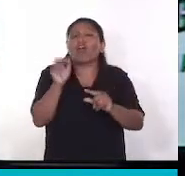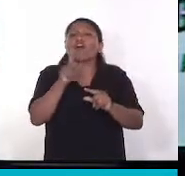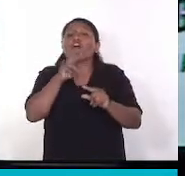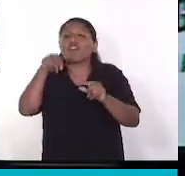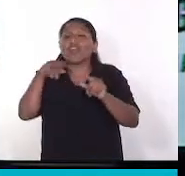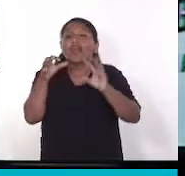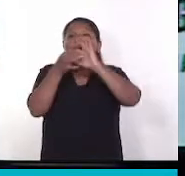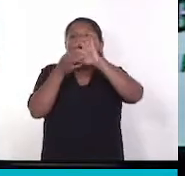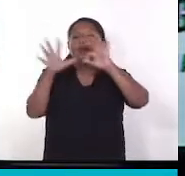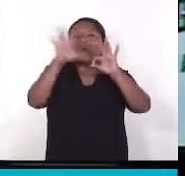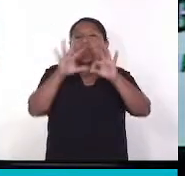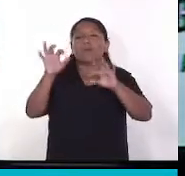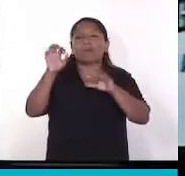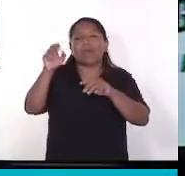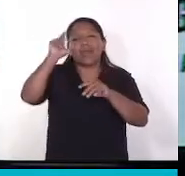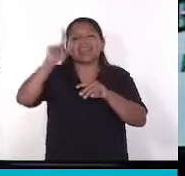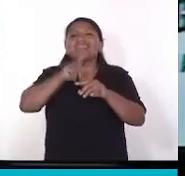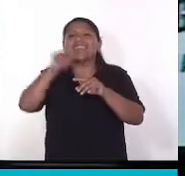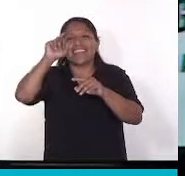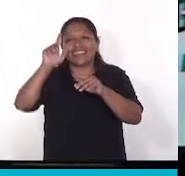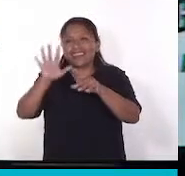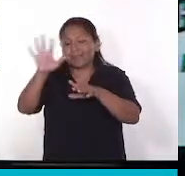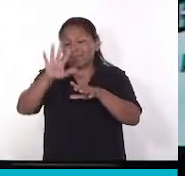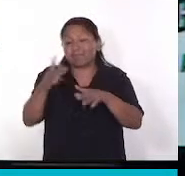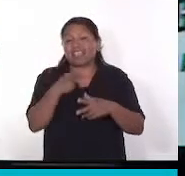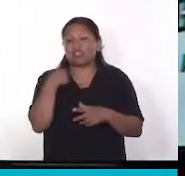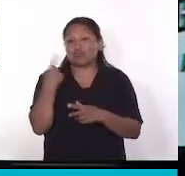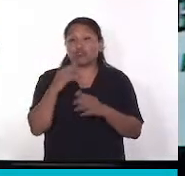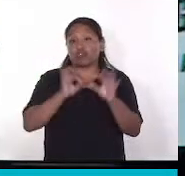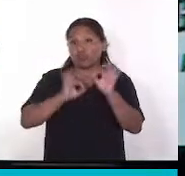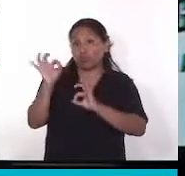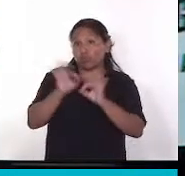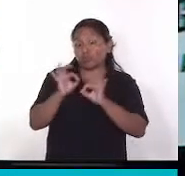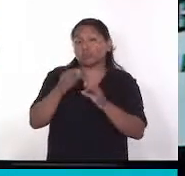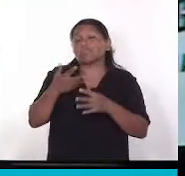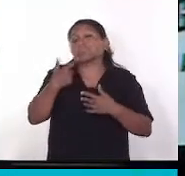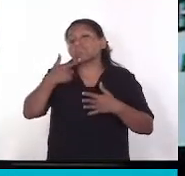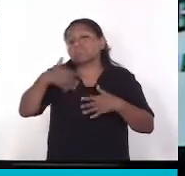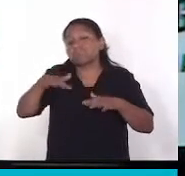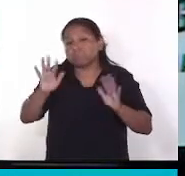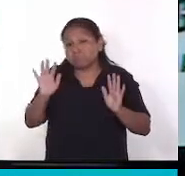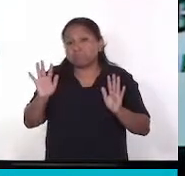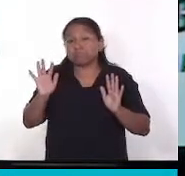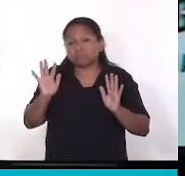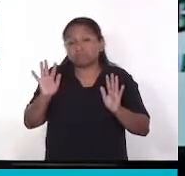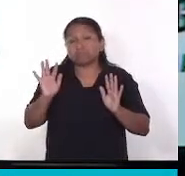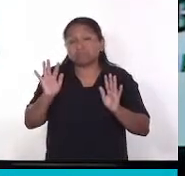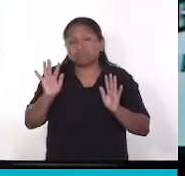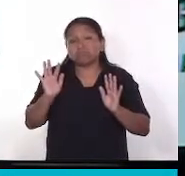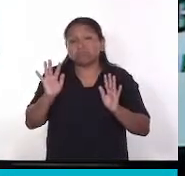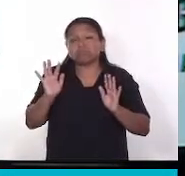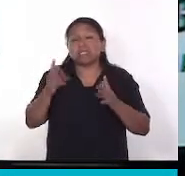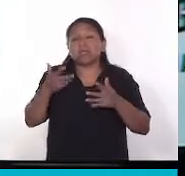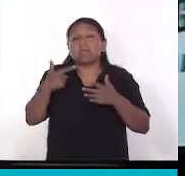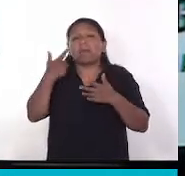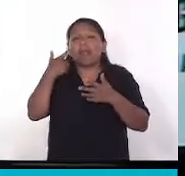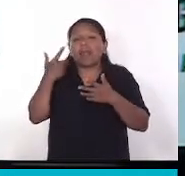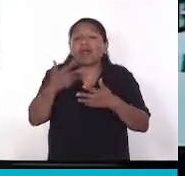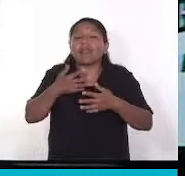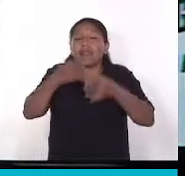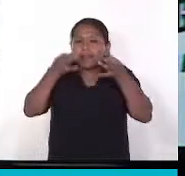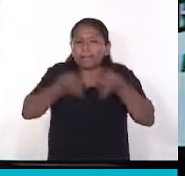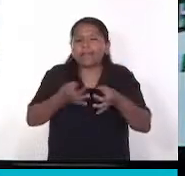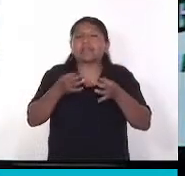este europeo. En ese sentido, desde nuestro proyecto, entendemos que para poder llegar a una